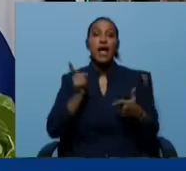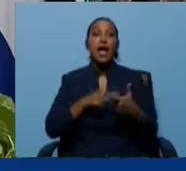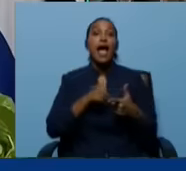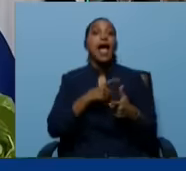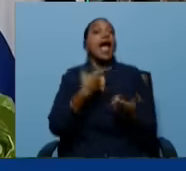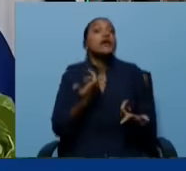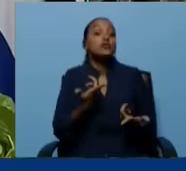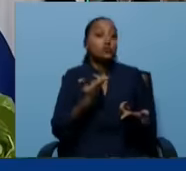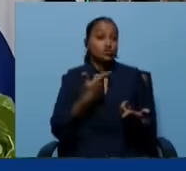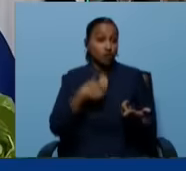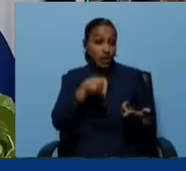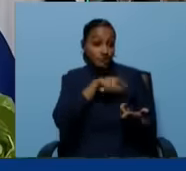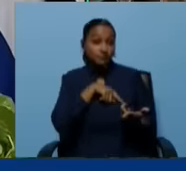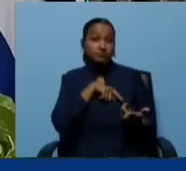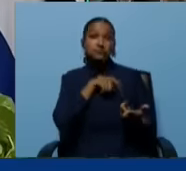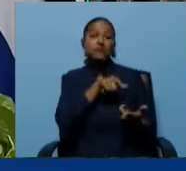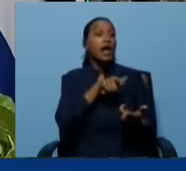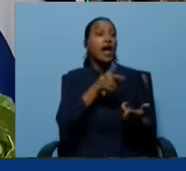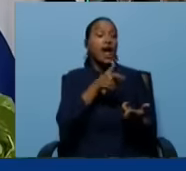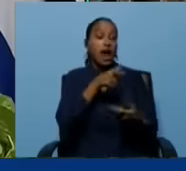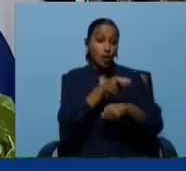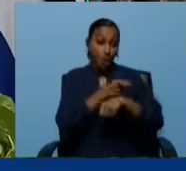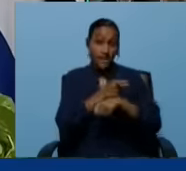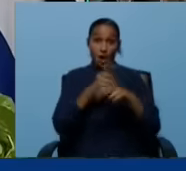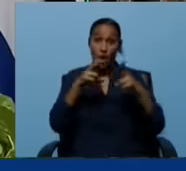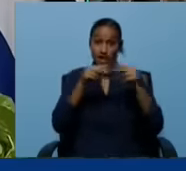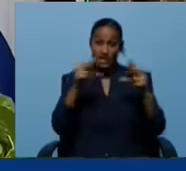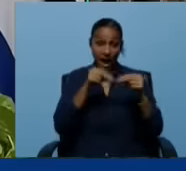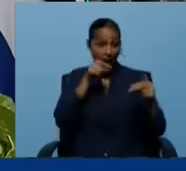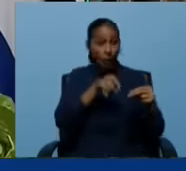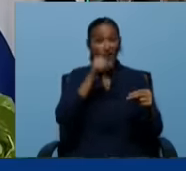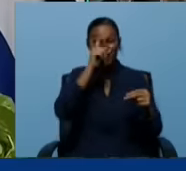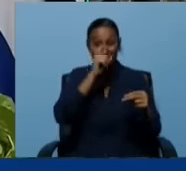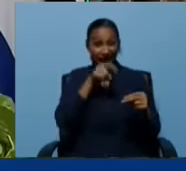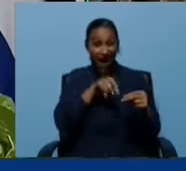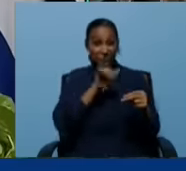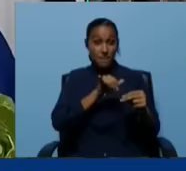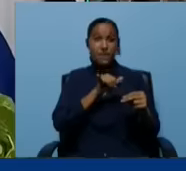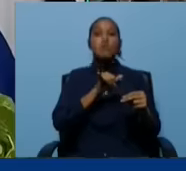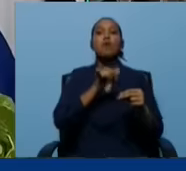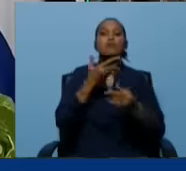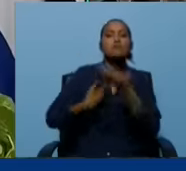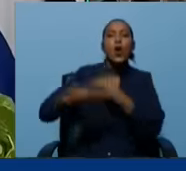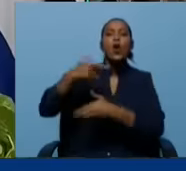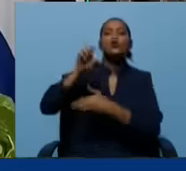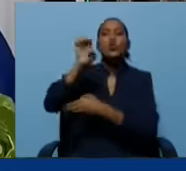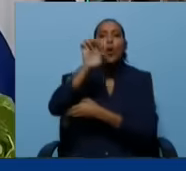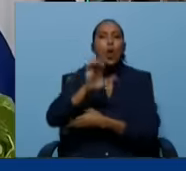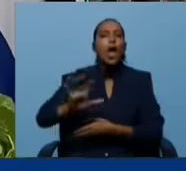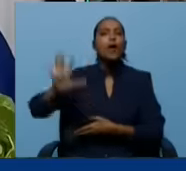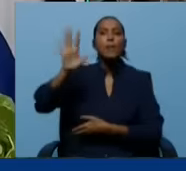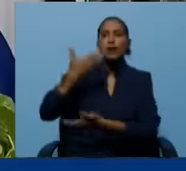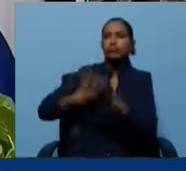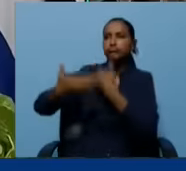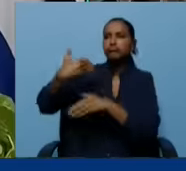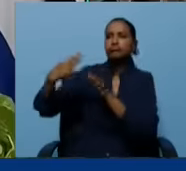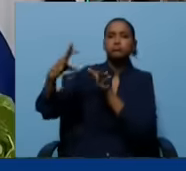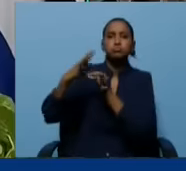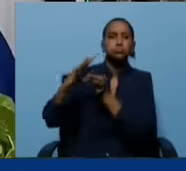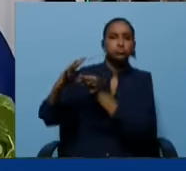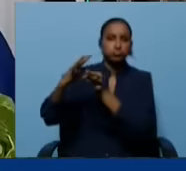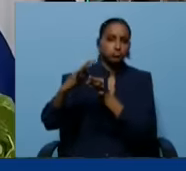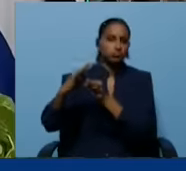relaciones con los europeos y promover medidas como la educación laica.